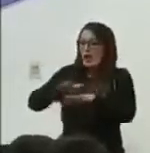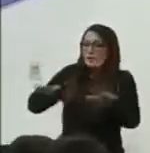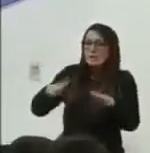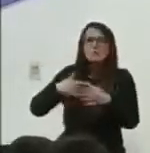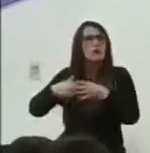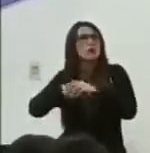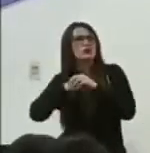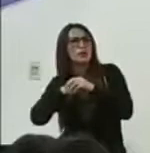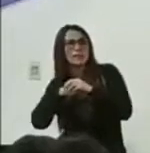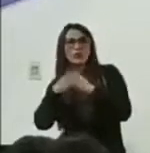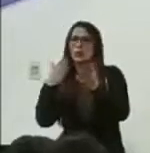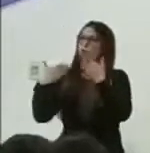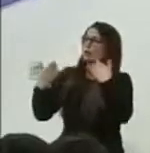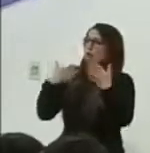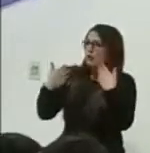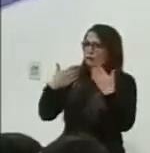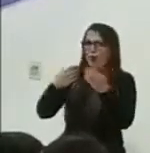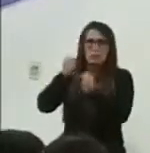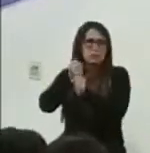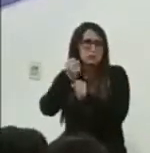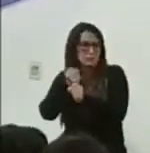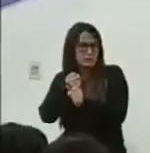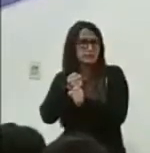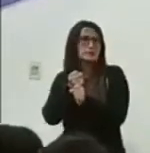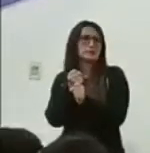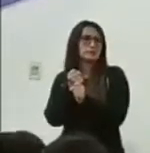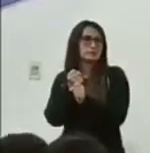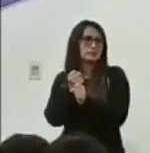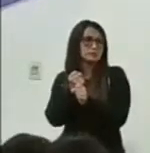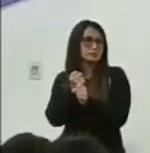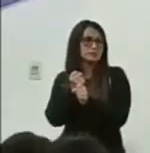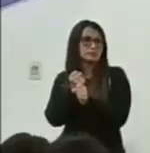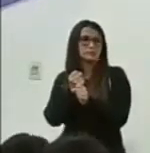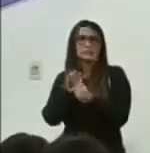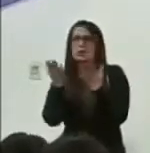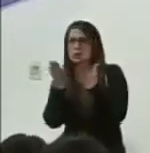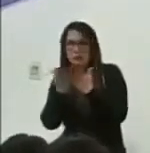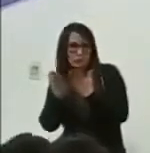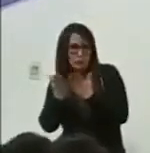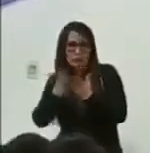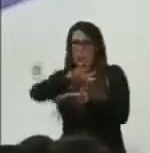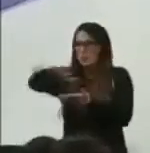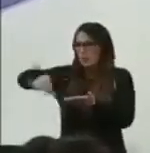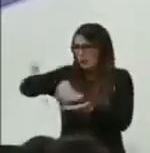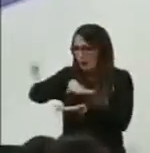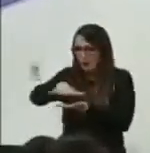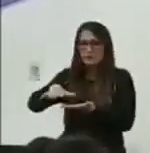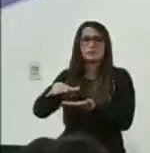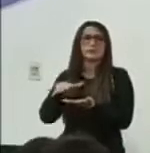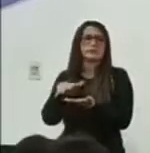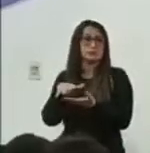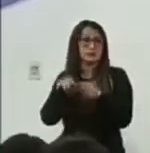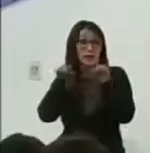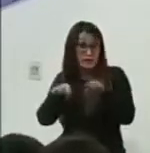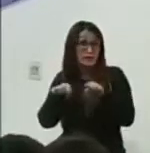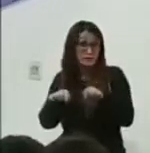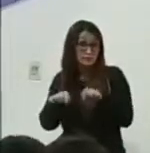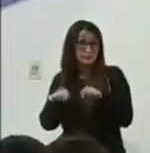con los amigos cuando estamos conversando, en el trabajo, en el estudio, en el barrio.